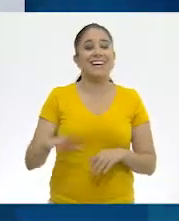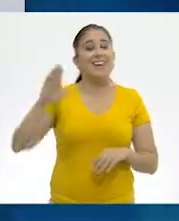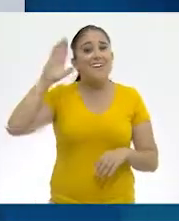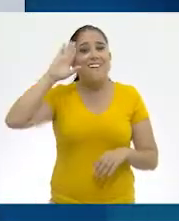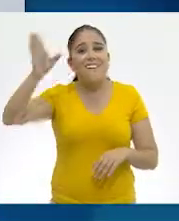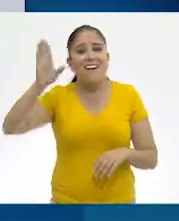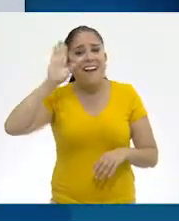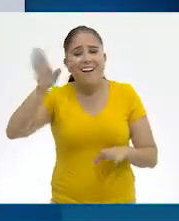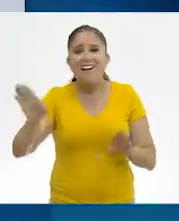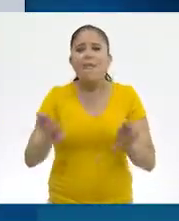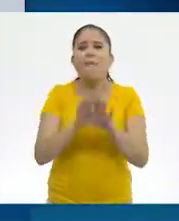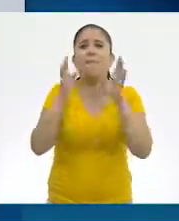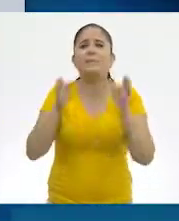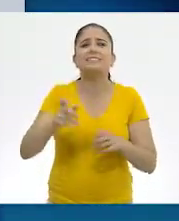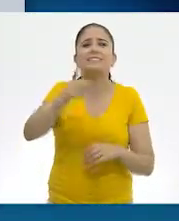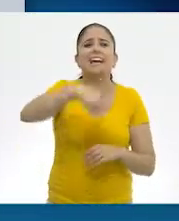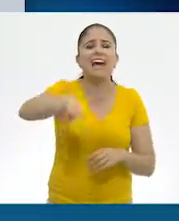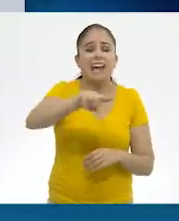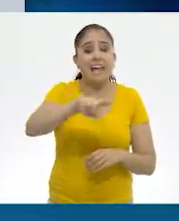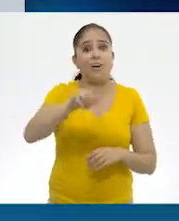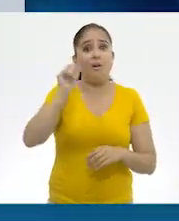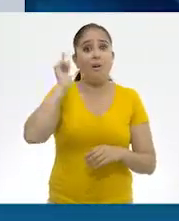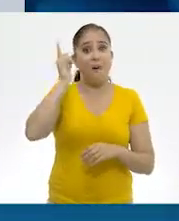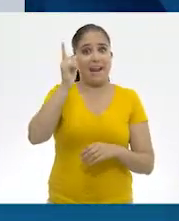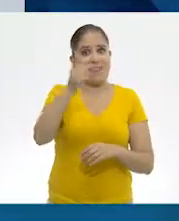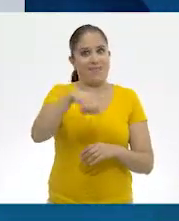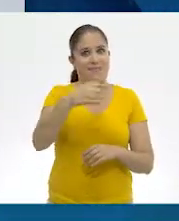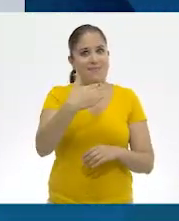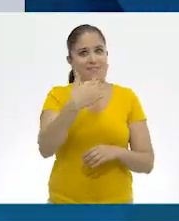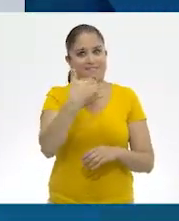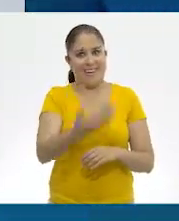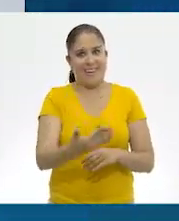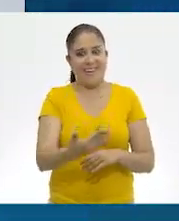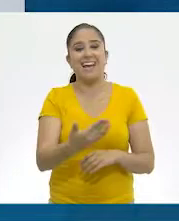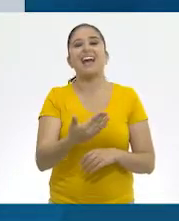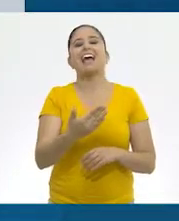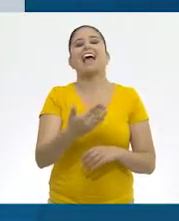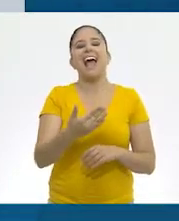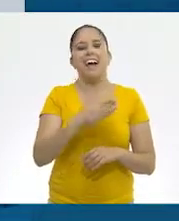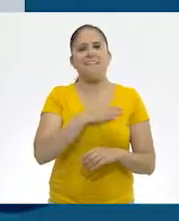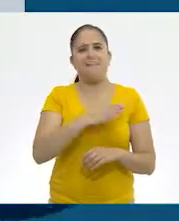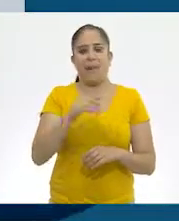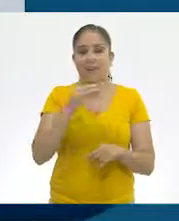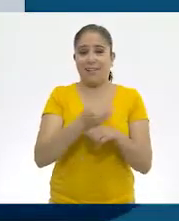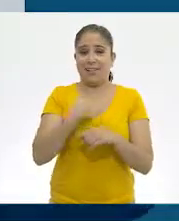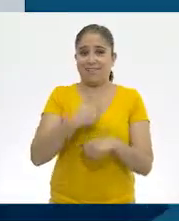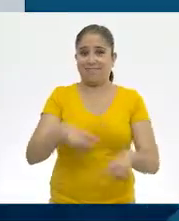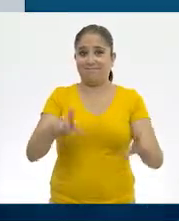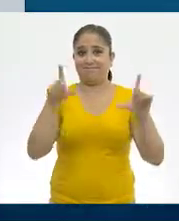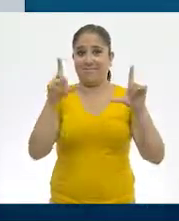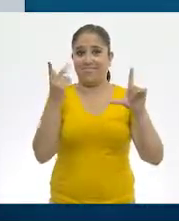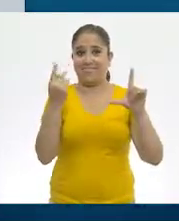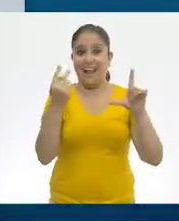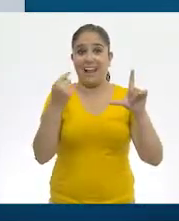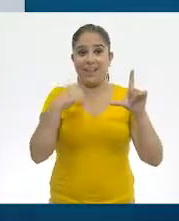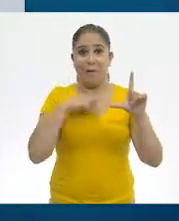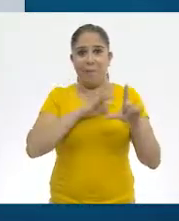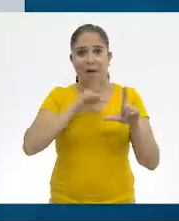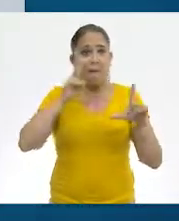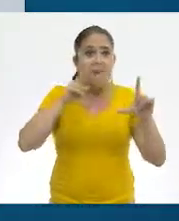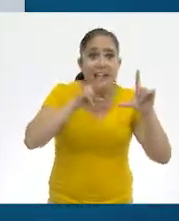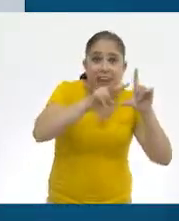¡Hola! ¿Cómo están? Espero que muy bien. ¡Qué bueno que salgo en la tele! Así los puedo